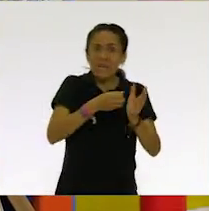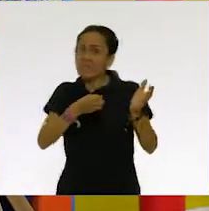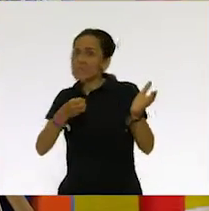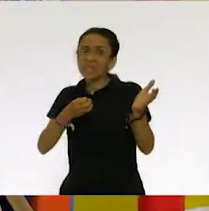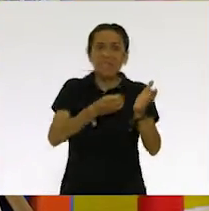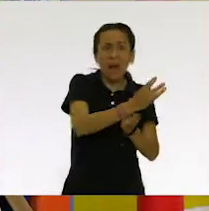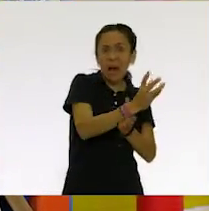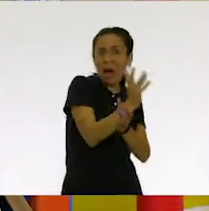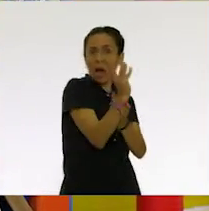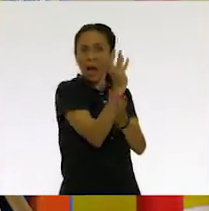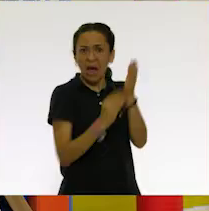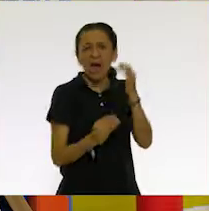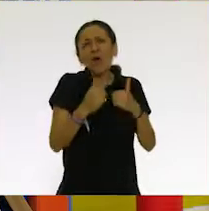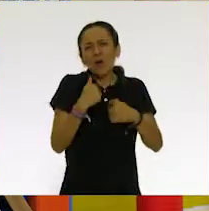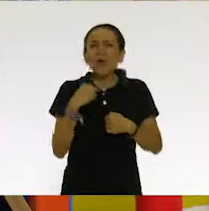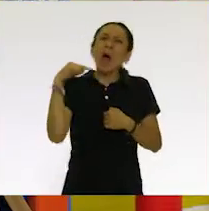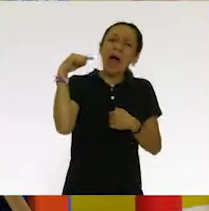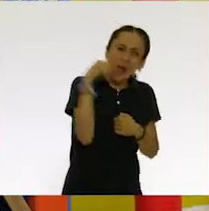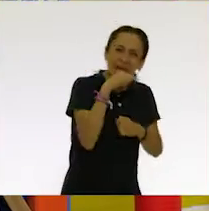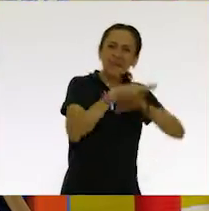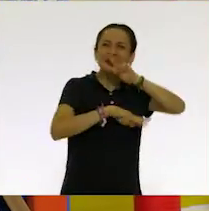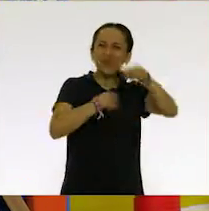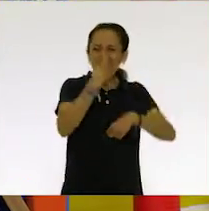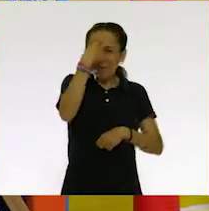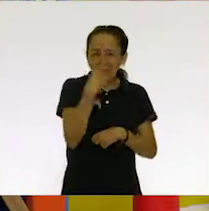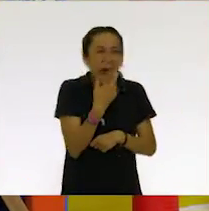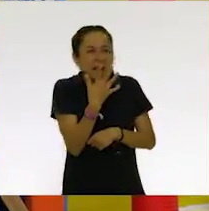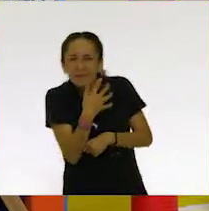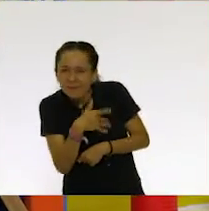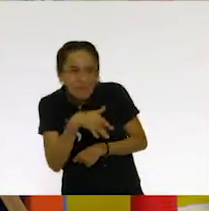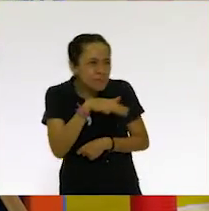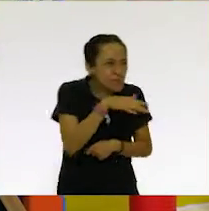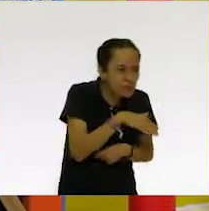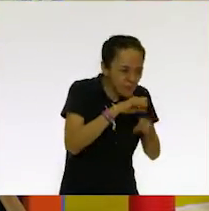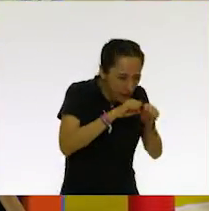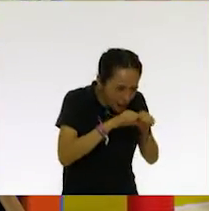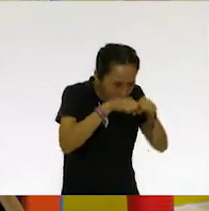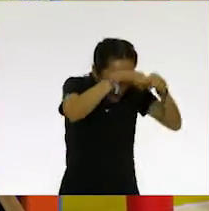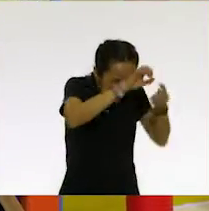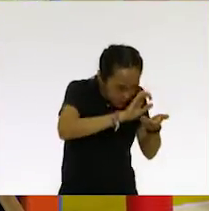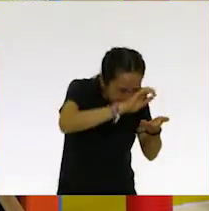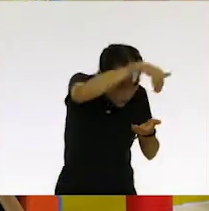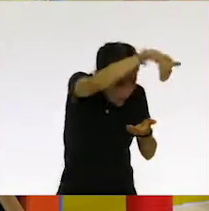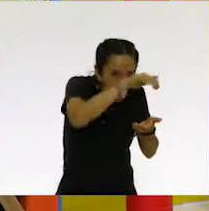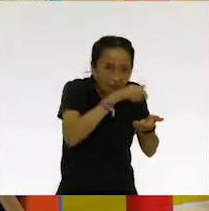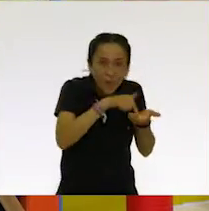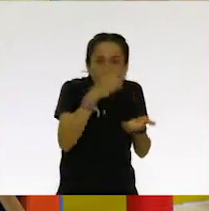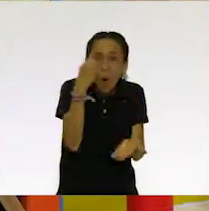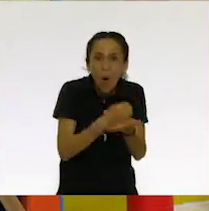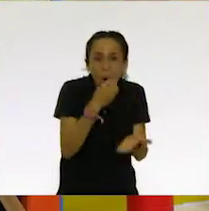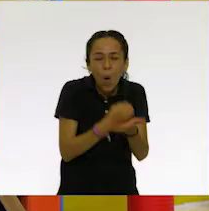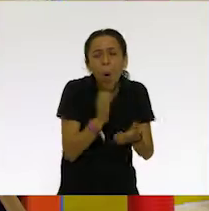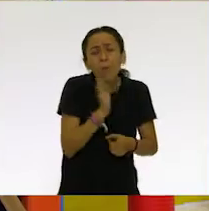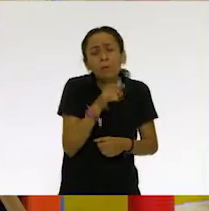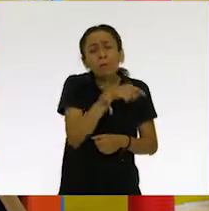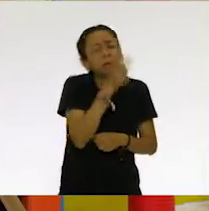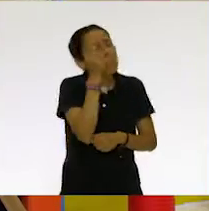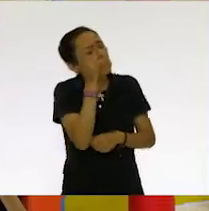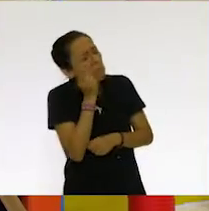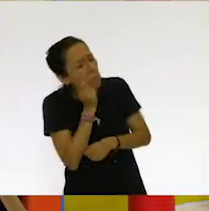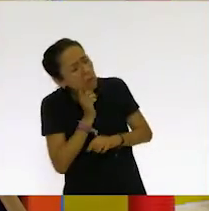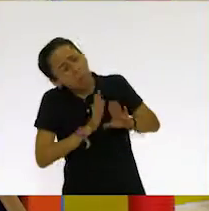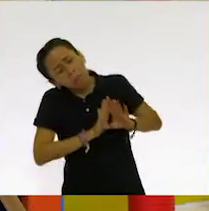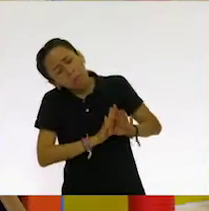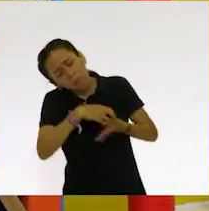tesoro y entonces tal vez estaba dormido, tal vez estaba hibernando y pues todo se dio así y de pronto